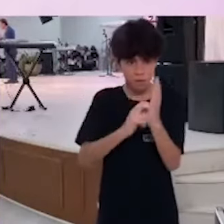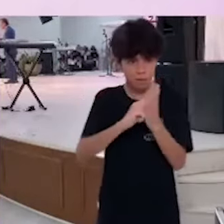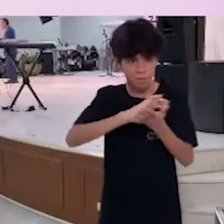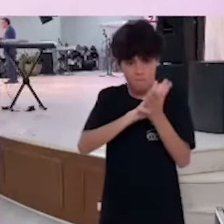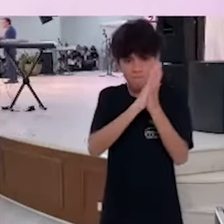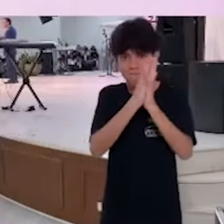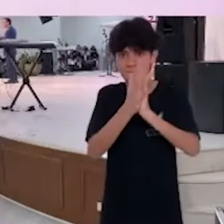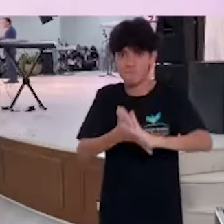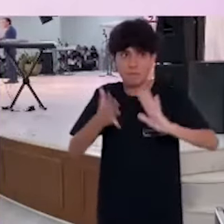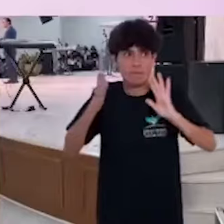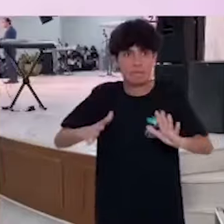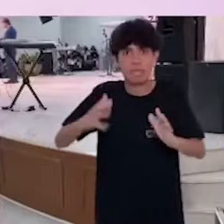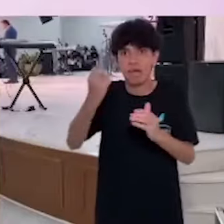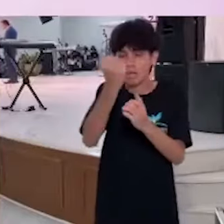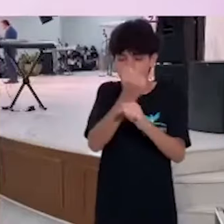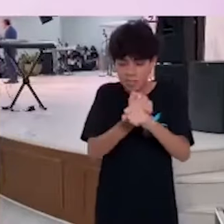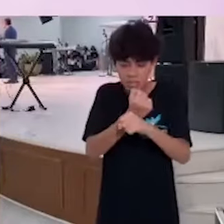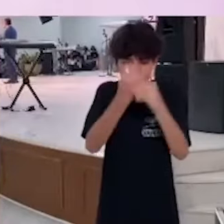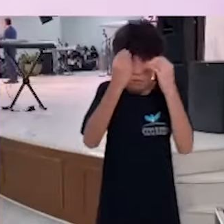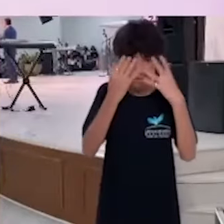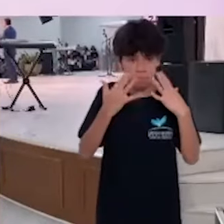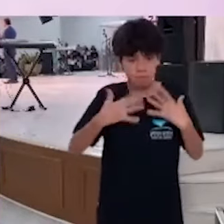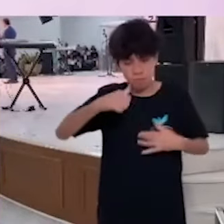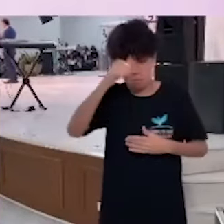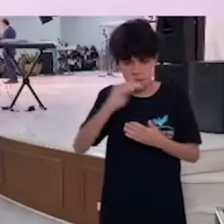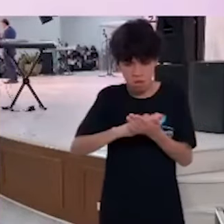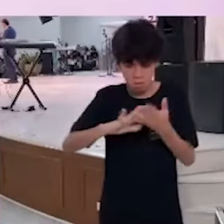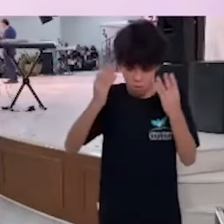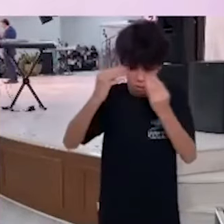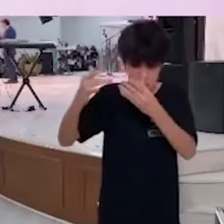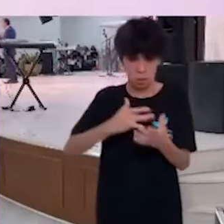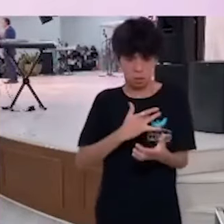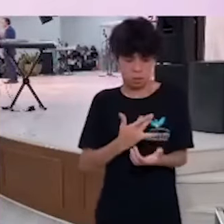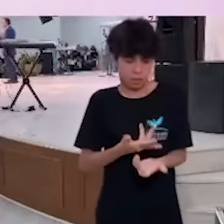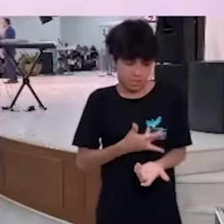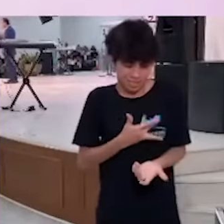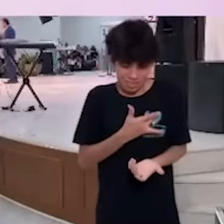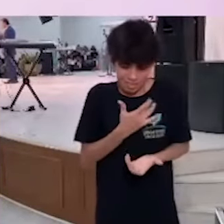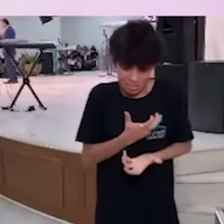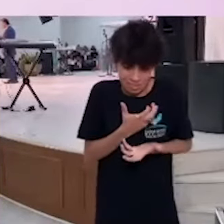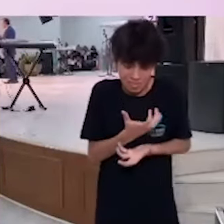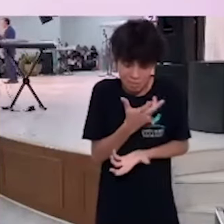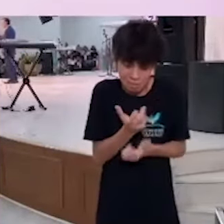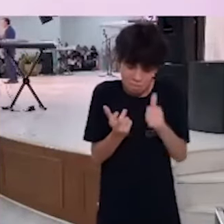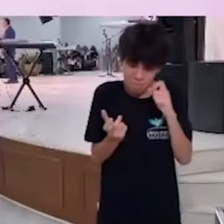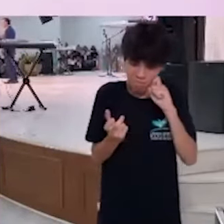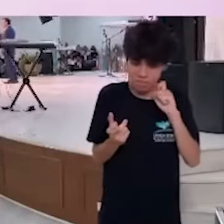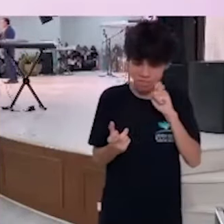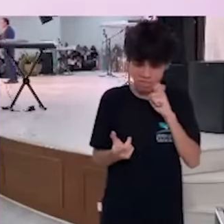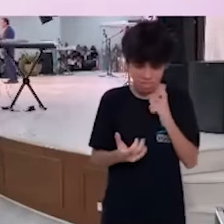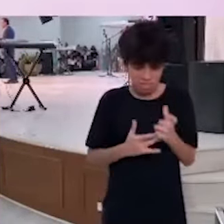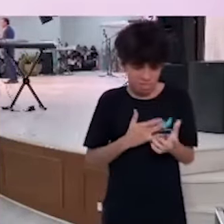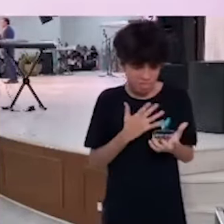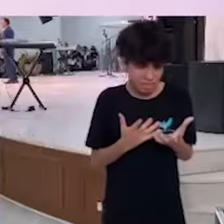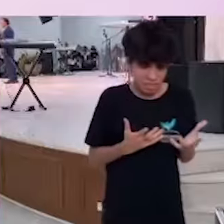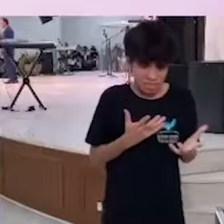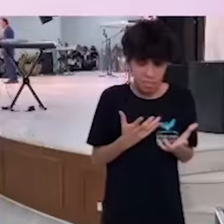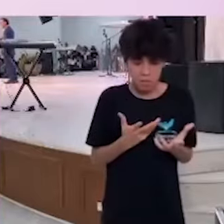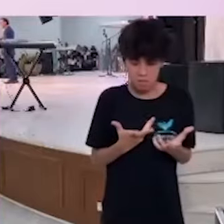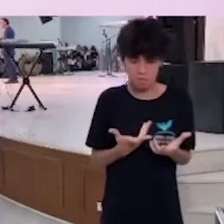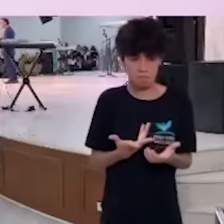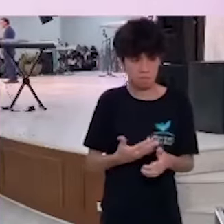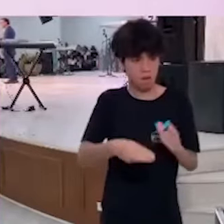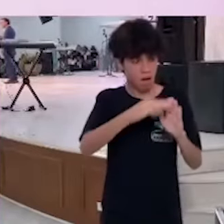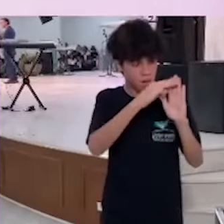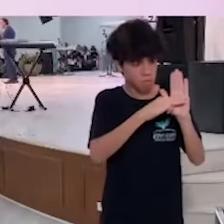sido lavado con la sangre de Cristo, tengo este deseo, tengo este impulso sexual, pero el mandamiento dice que me debo